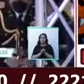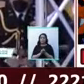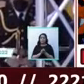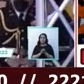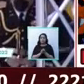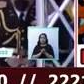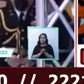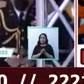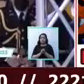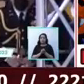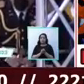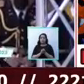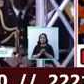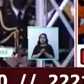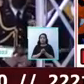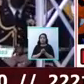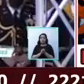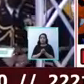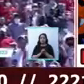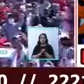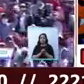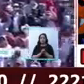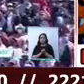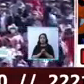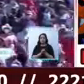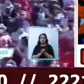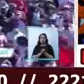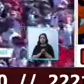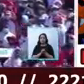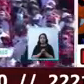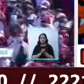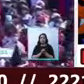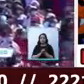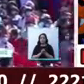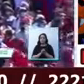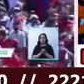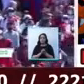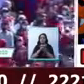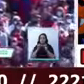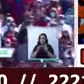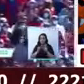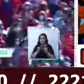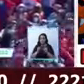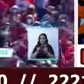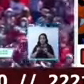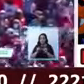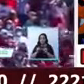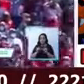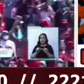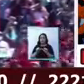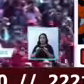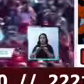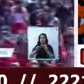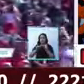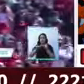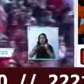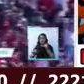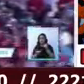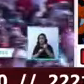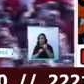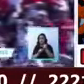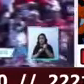Buenas tardes. Bájele el volumen a su radio. Le escuchamos.